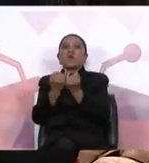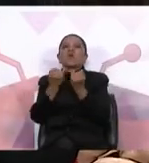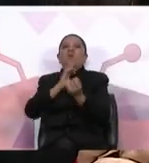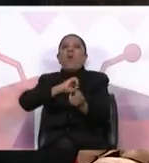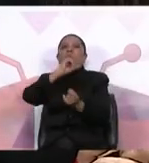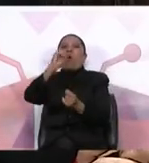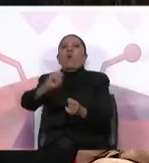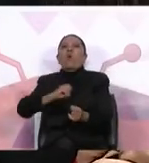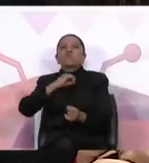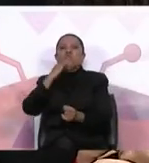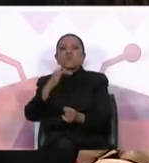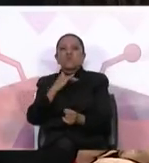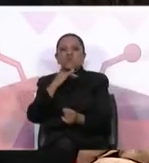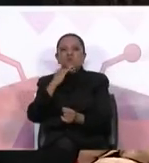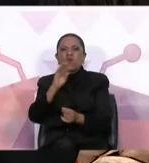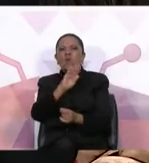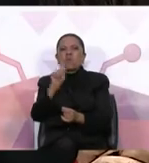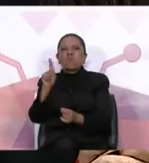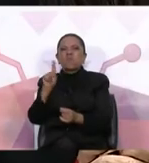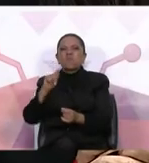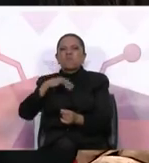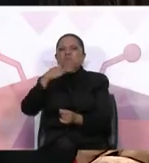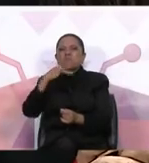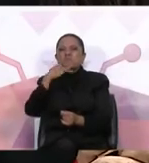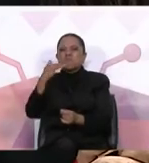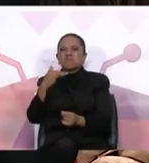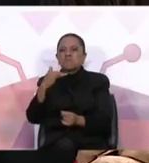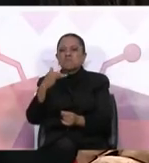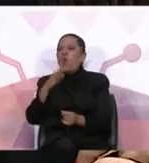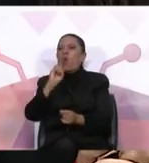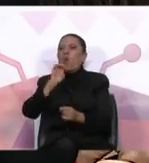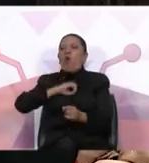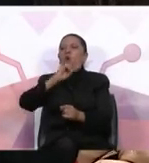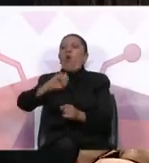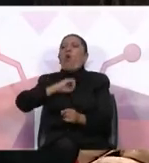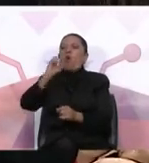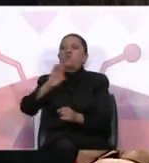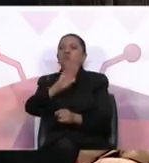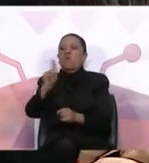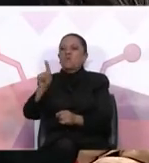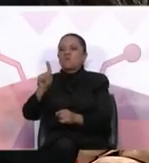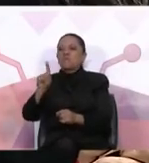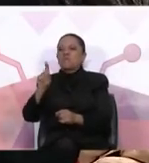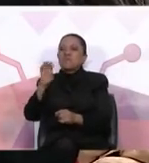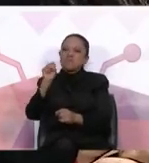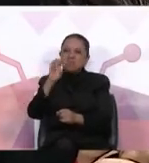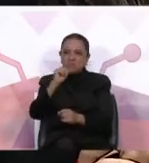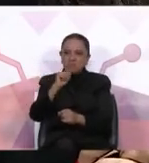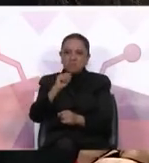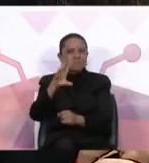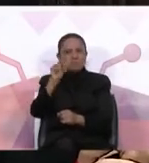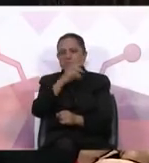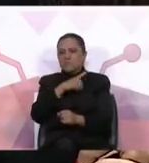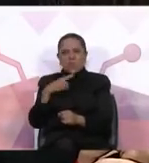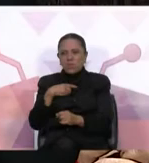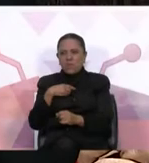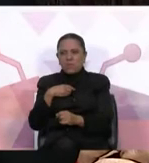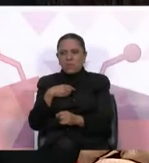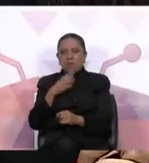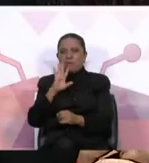de ninguna manera derechos para todos programas asistencialistas no deben de ser esclavizantes